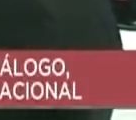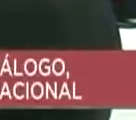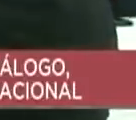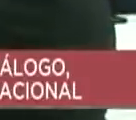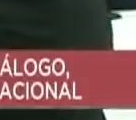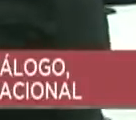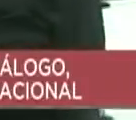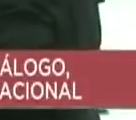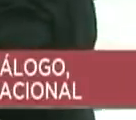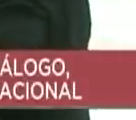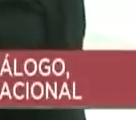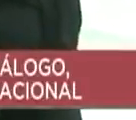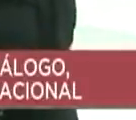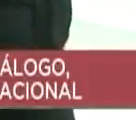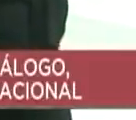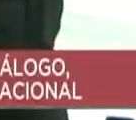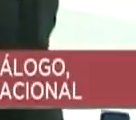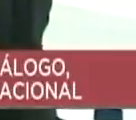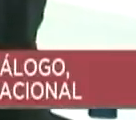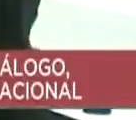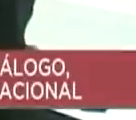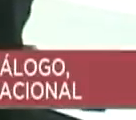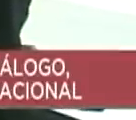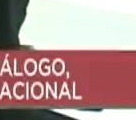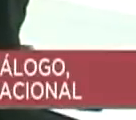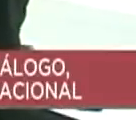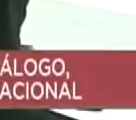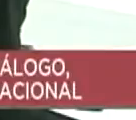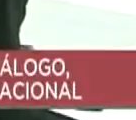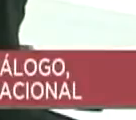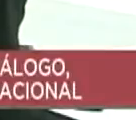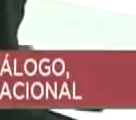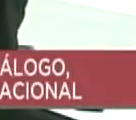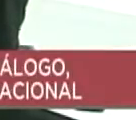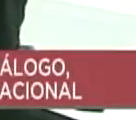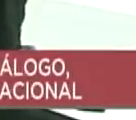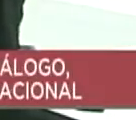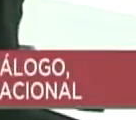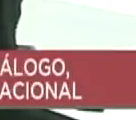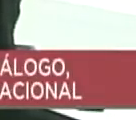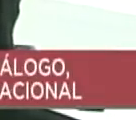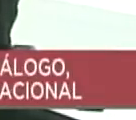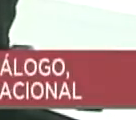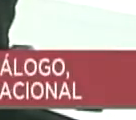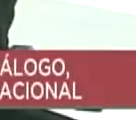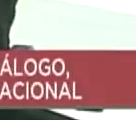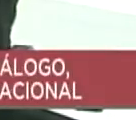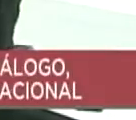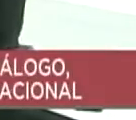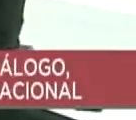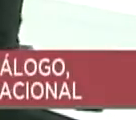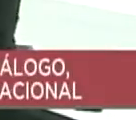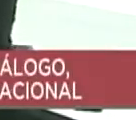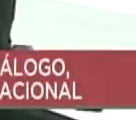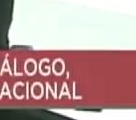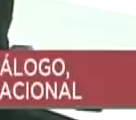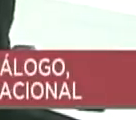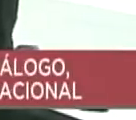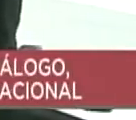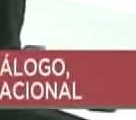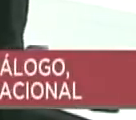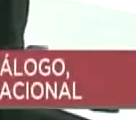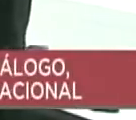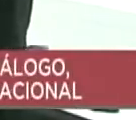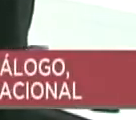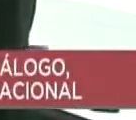nacional como una muestra de respeto del jefe de Estado venezolano, recíproco con los diputados de